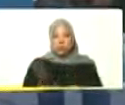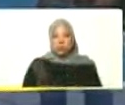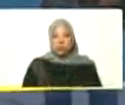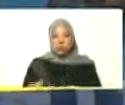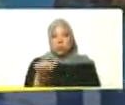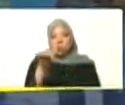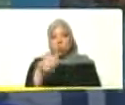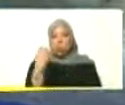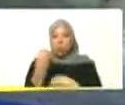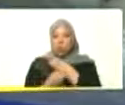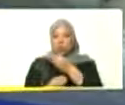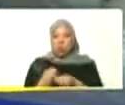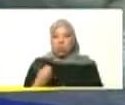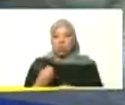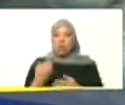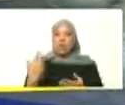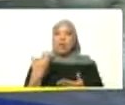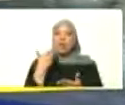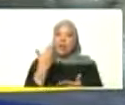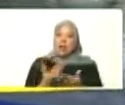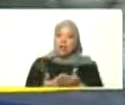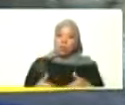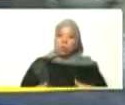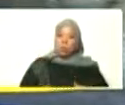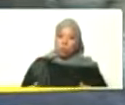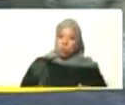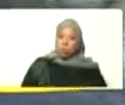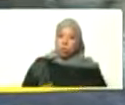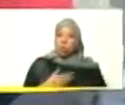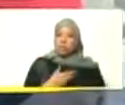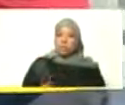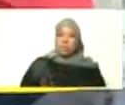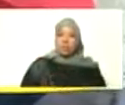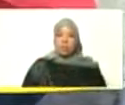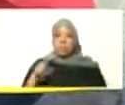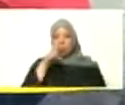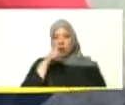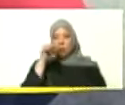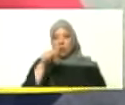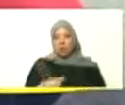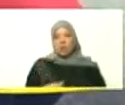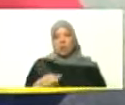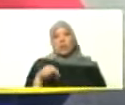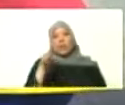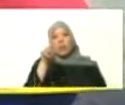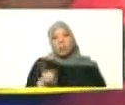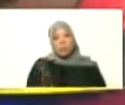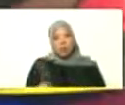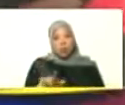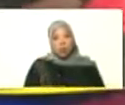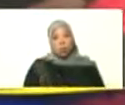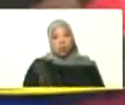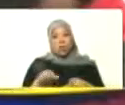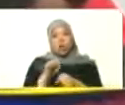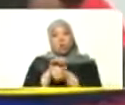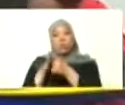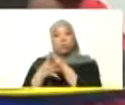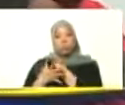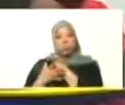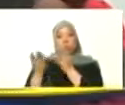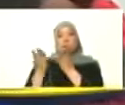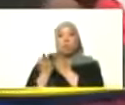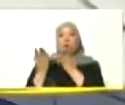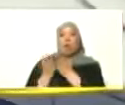hoy está siendo realidad gracias al esfuerzo que usted está haciendo. Además, este liceo, presidente, durante la pandemia fue una